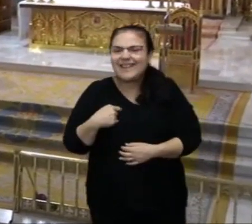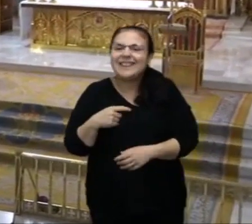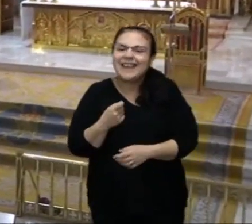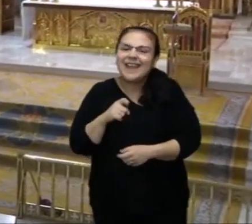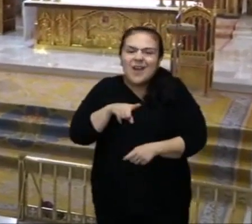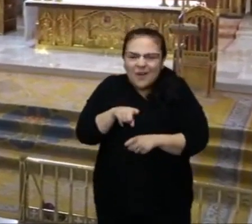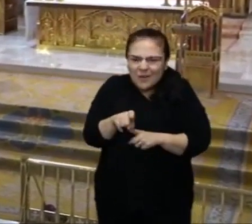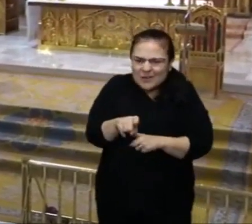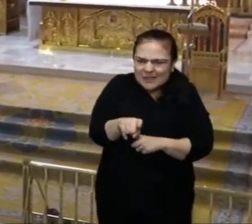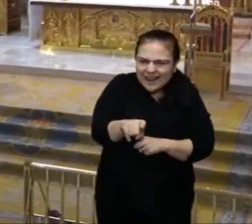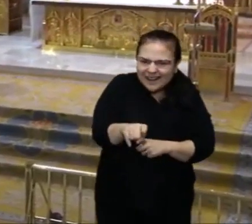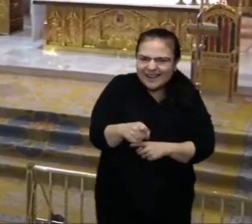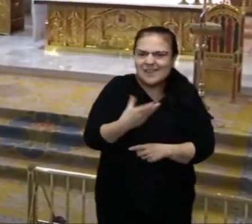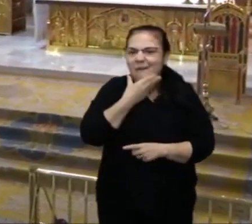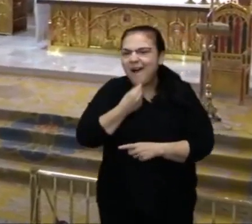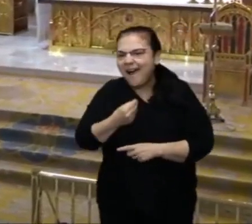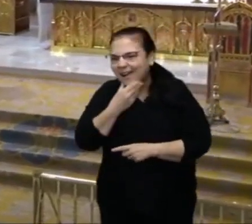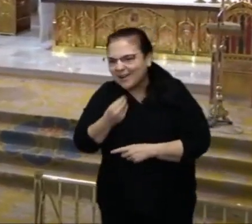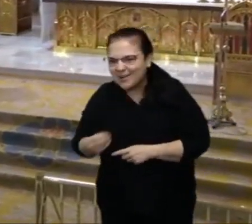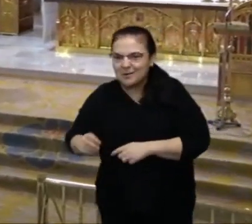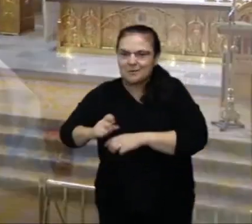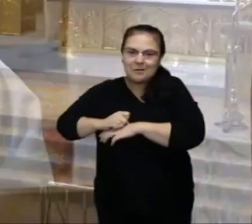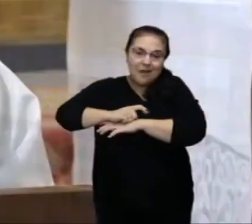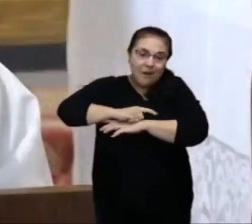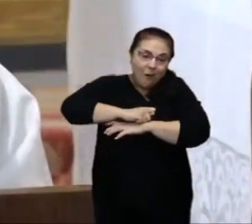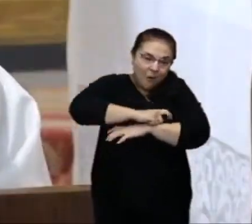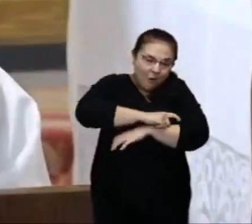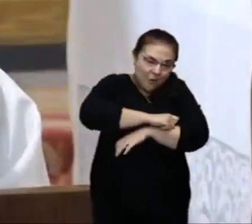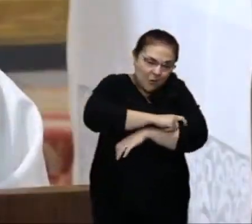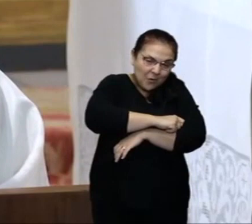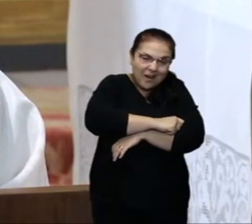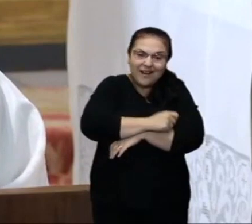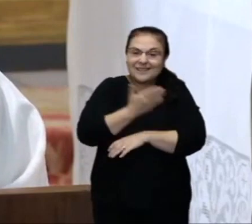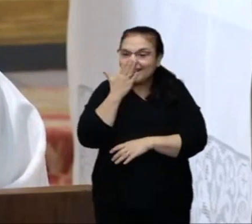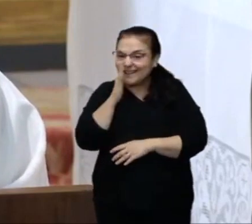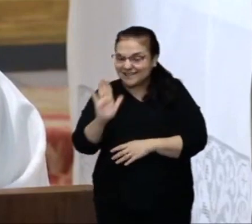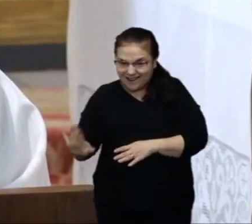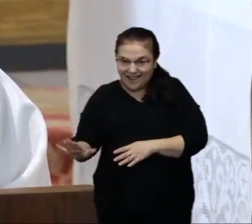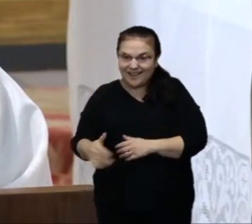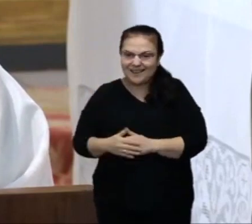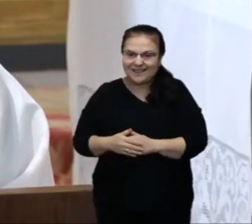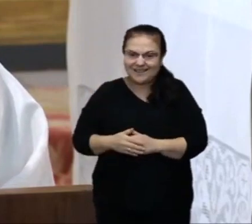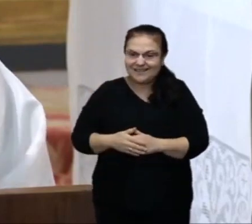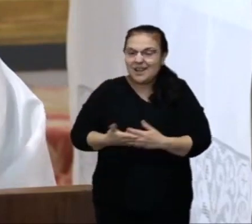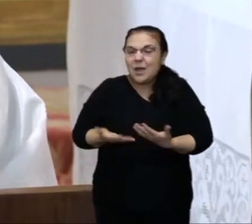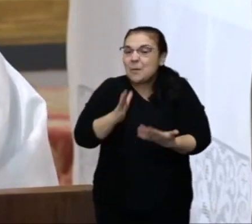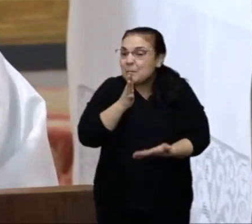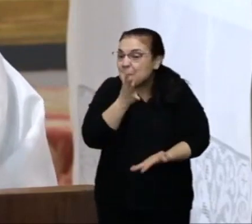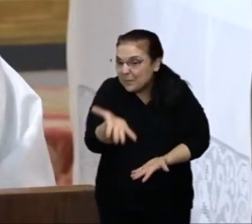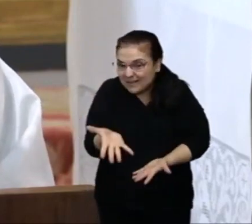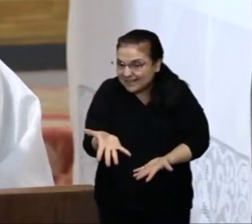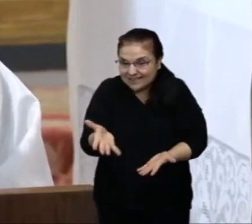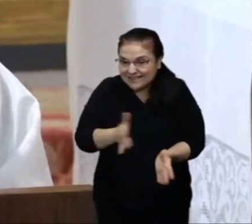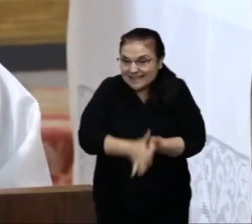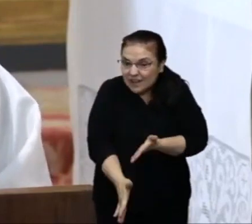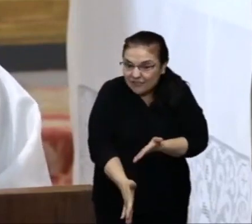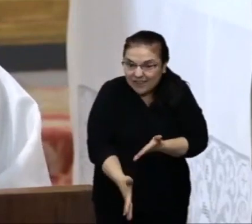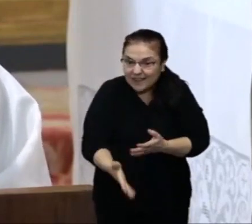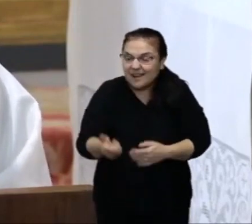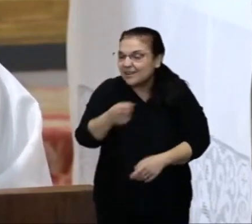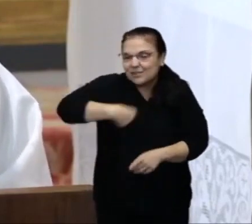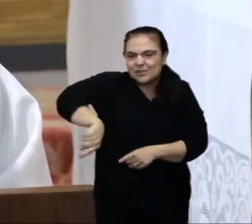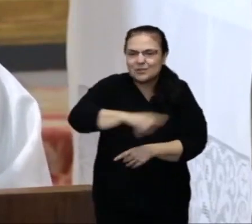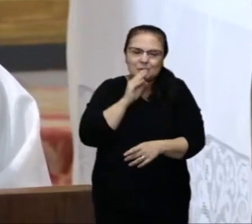Jacob, oruga de Israel, que somos muy poca cosa. Una gran humildad. La cruz nos